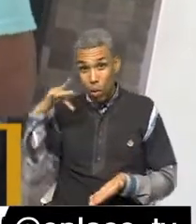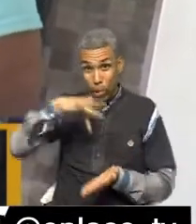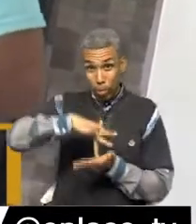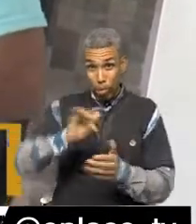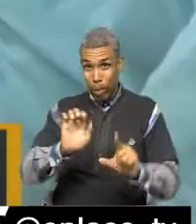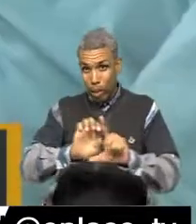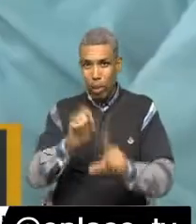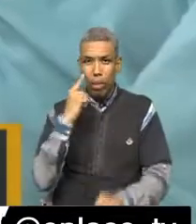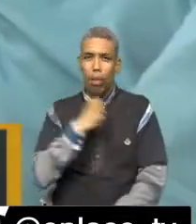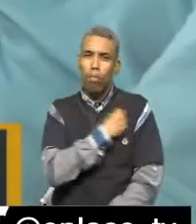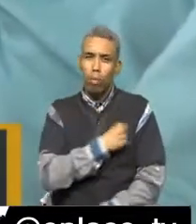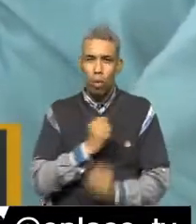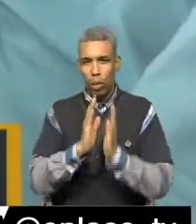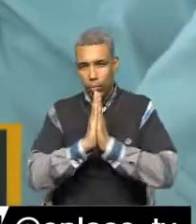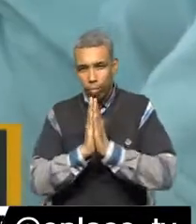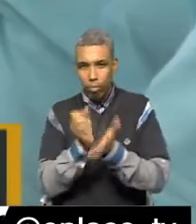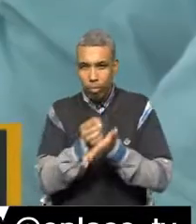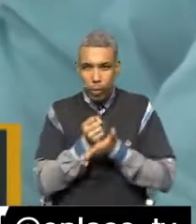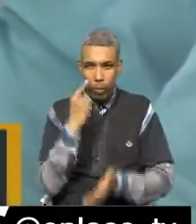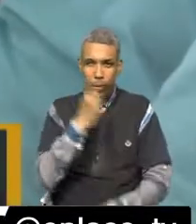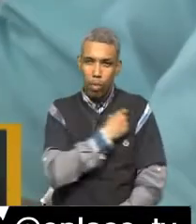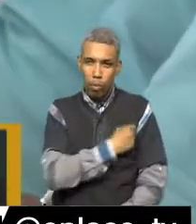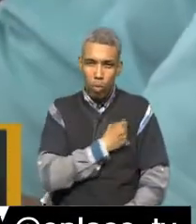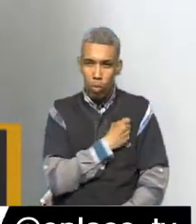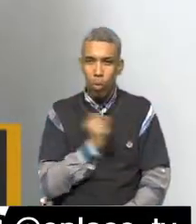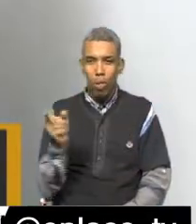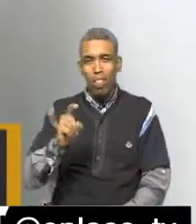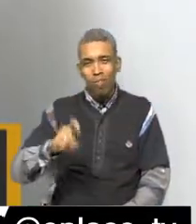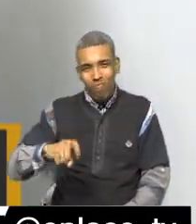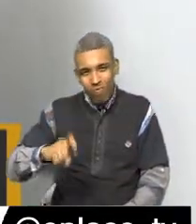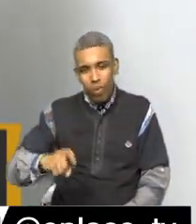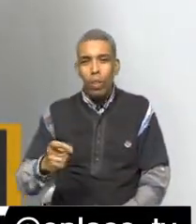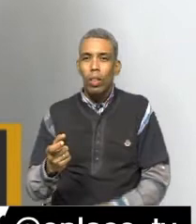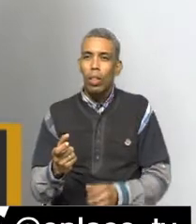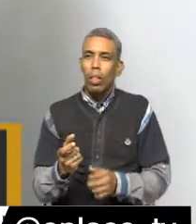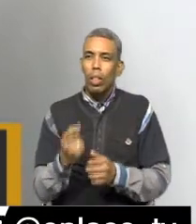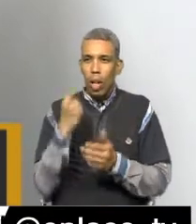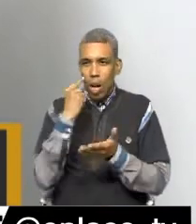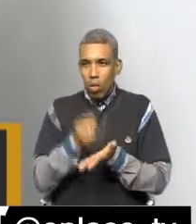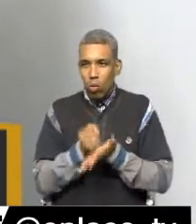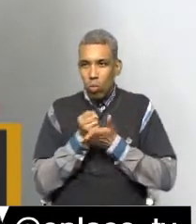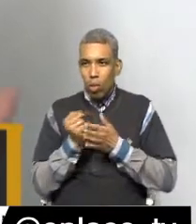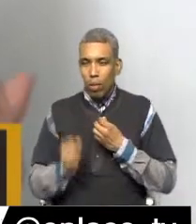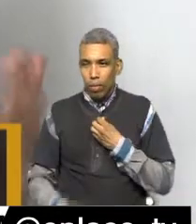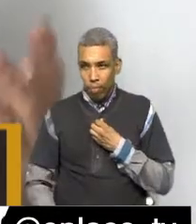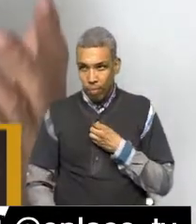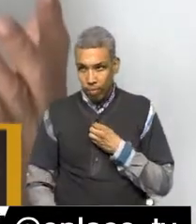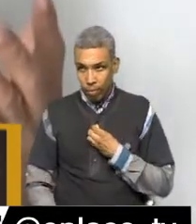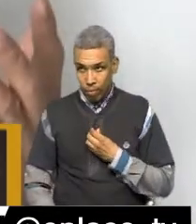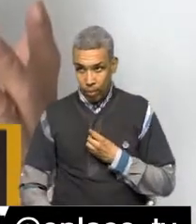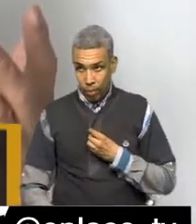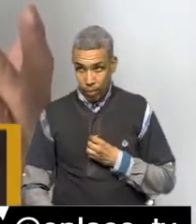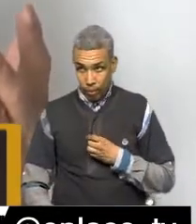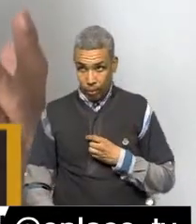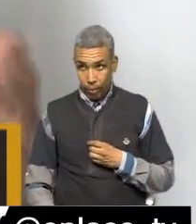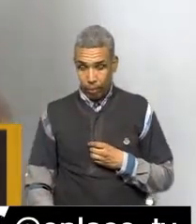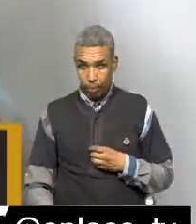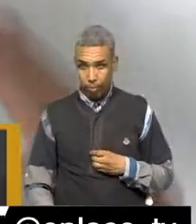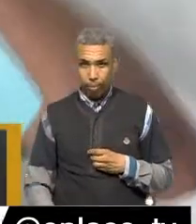busca de ayuda para recibir atención médica especializada. Les pido a la colaboración de las